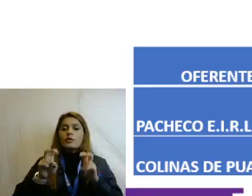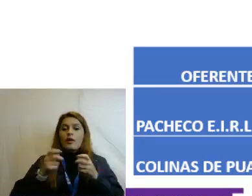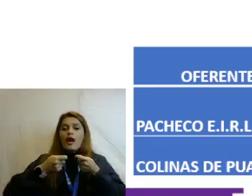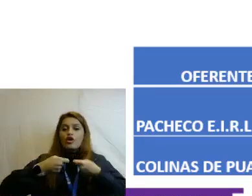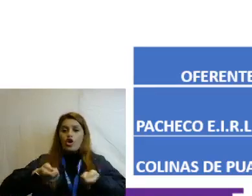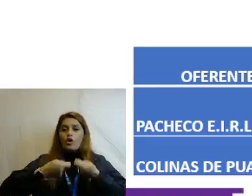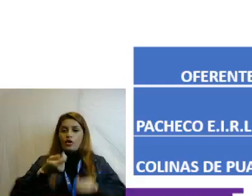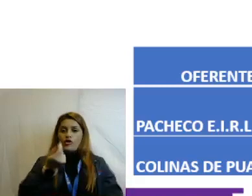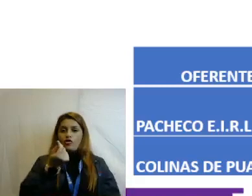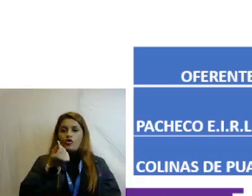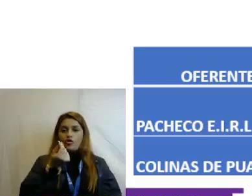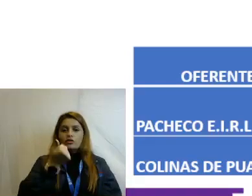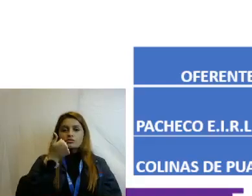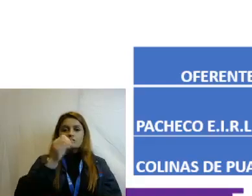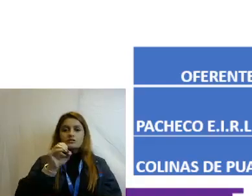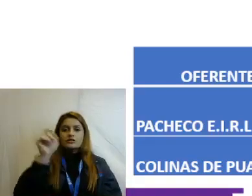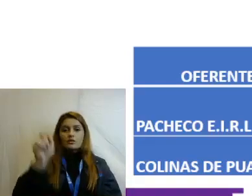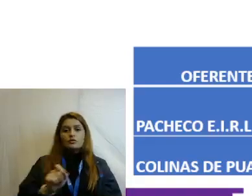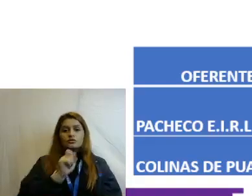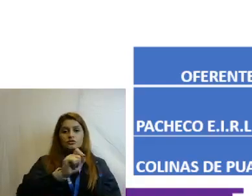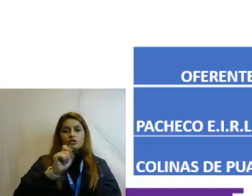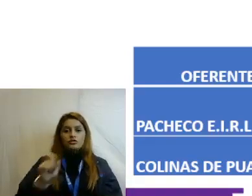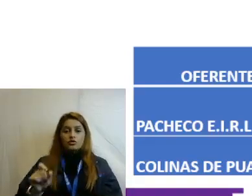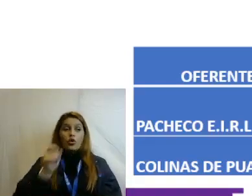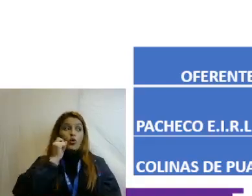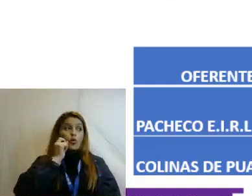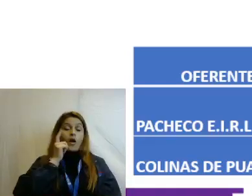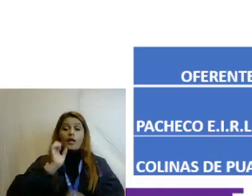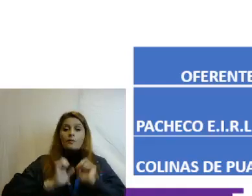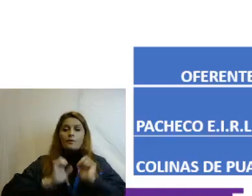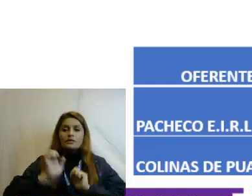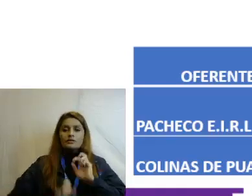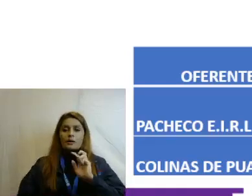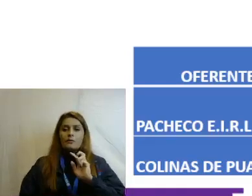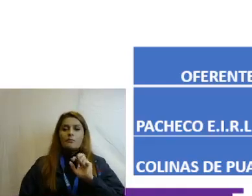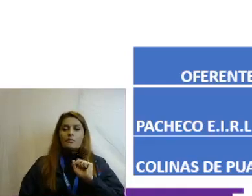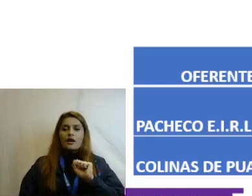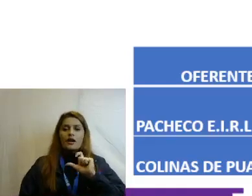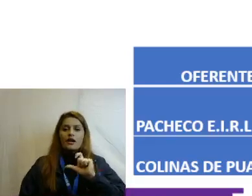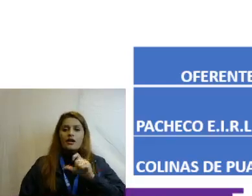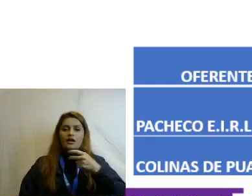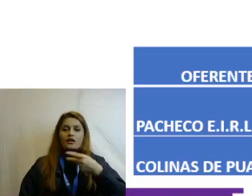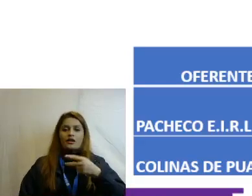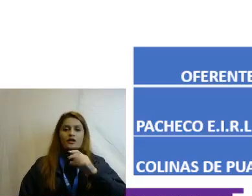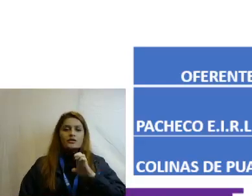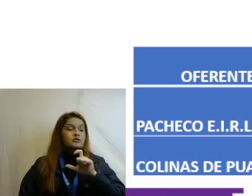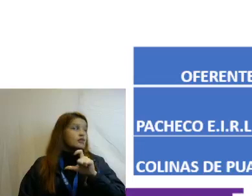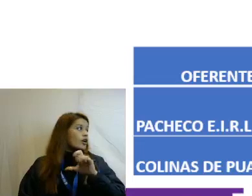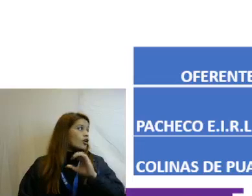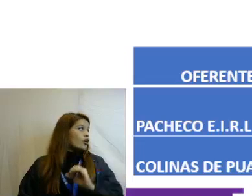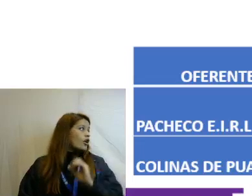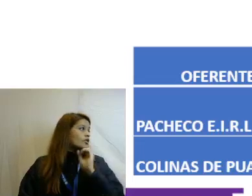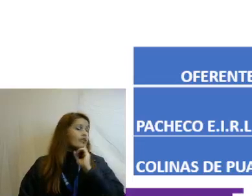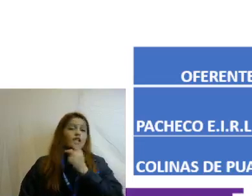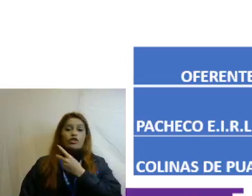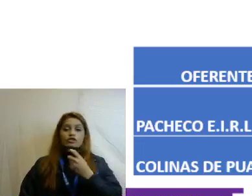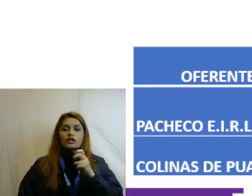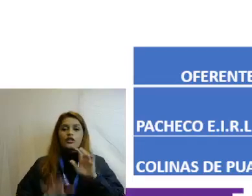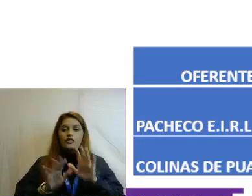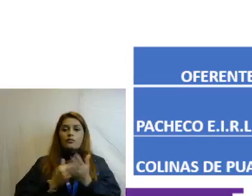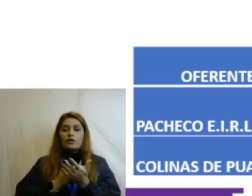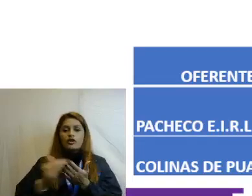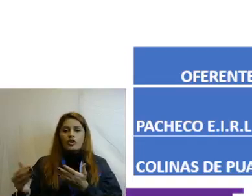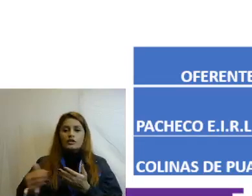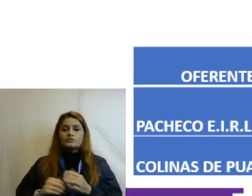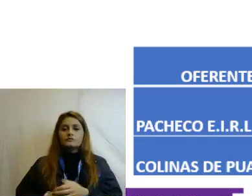60%. La empresa Pacheco, es el nombre como fantasía, oferta 210 millones, mientras que Colina de Puangue se